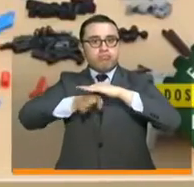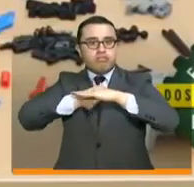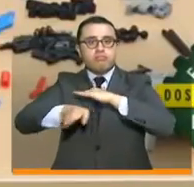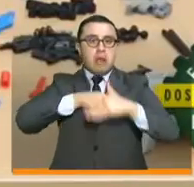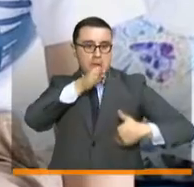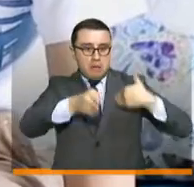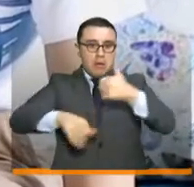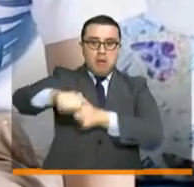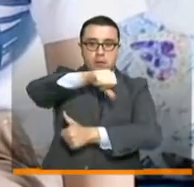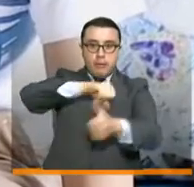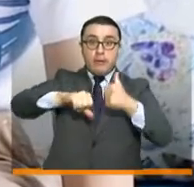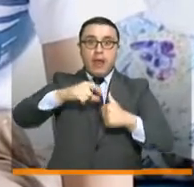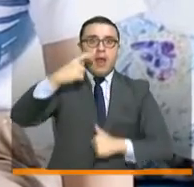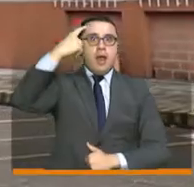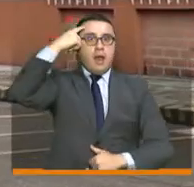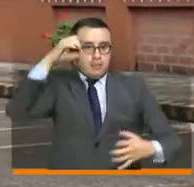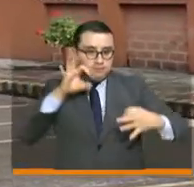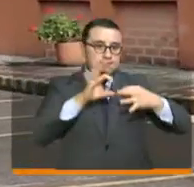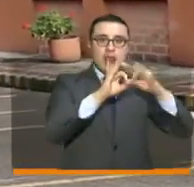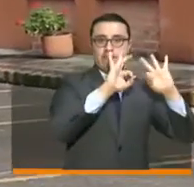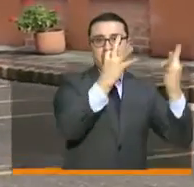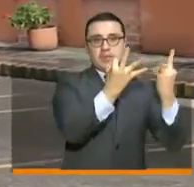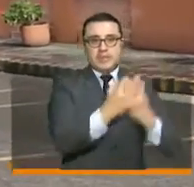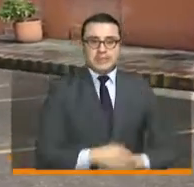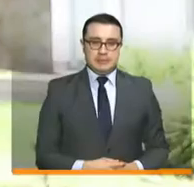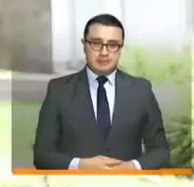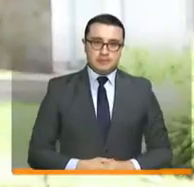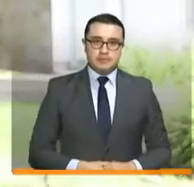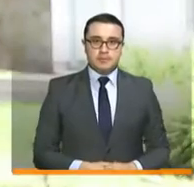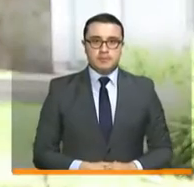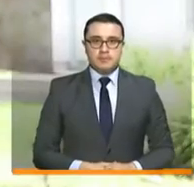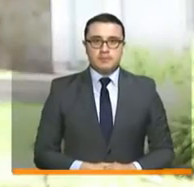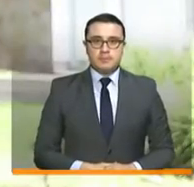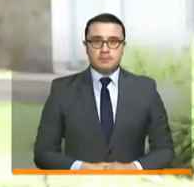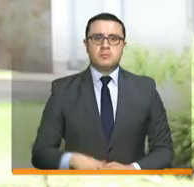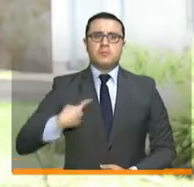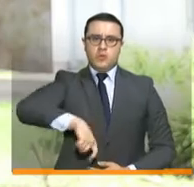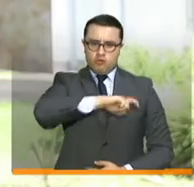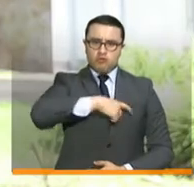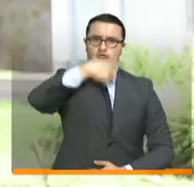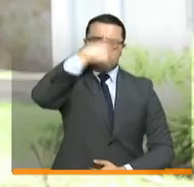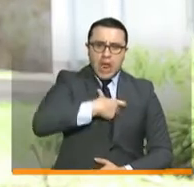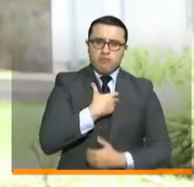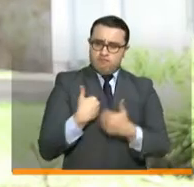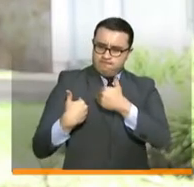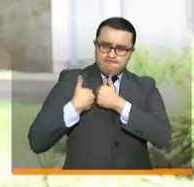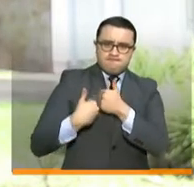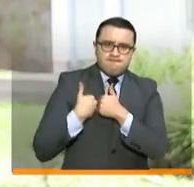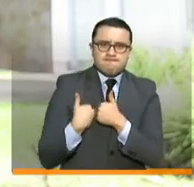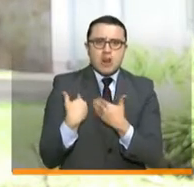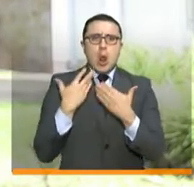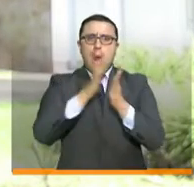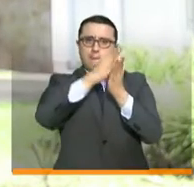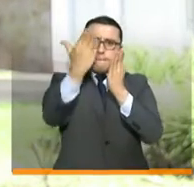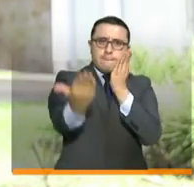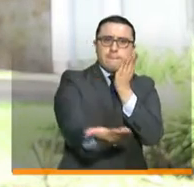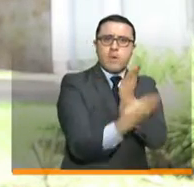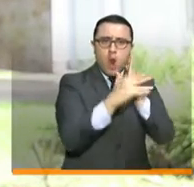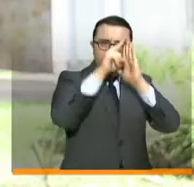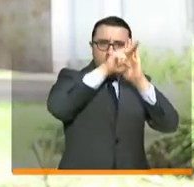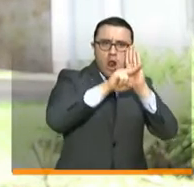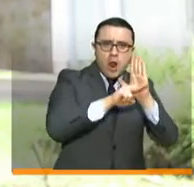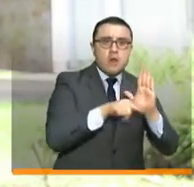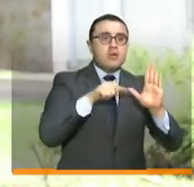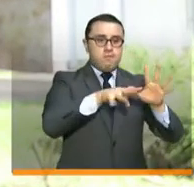cuenta a las familias. Realizando con seriedad y con mucha responsabilidad todos los protocolos